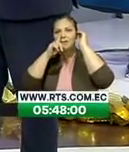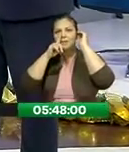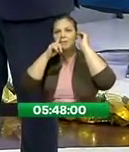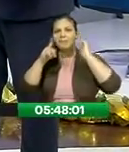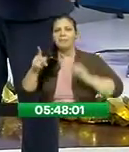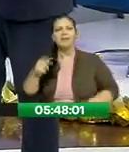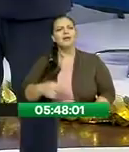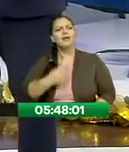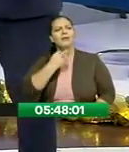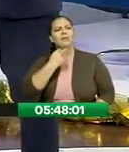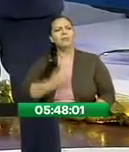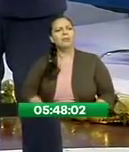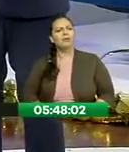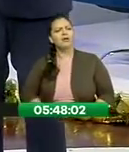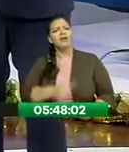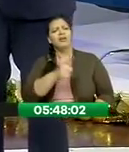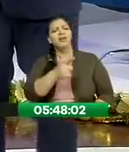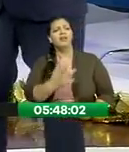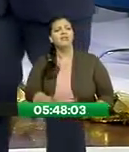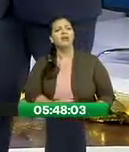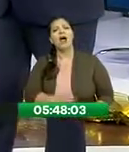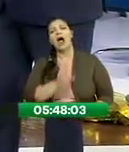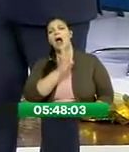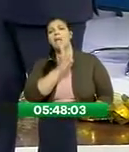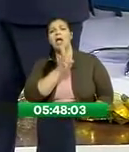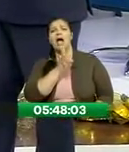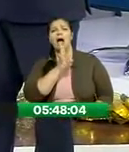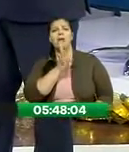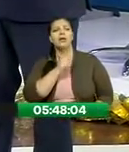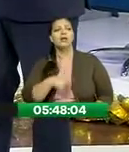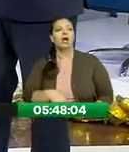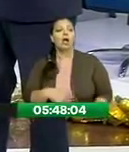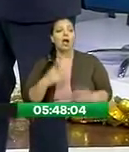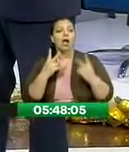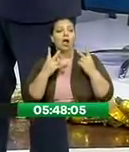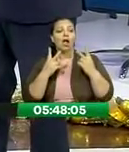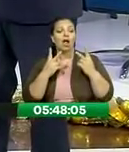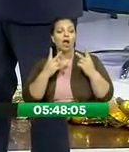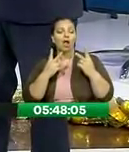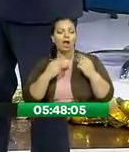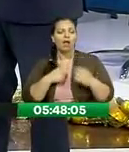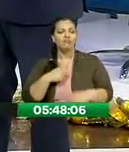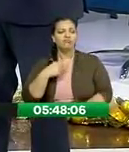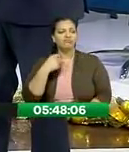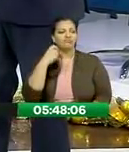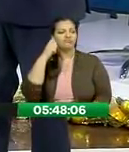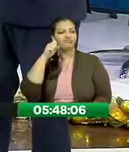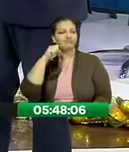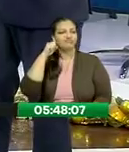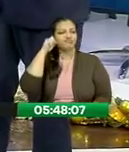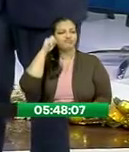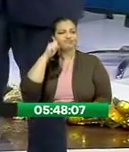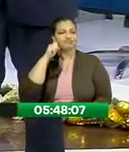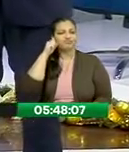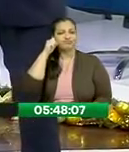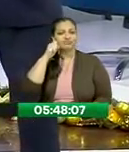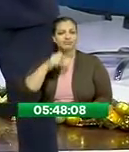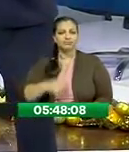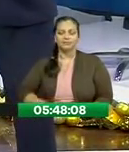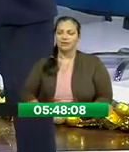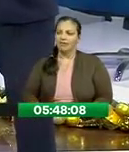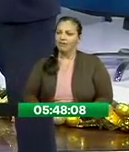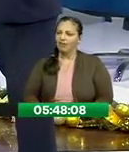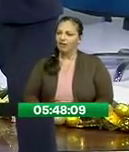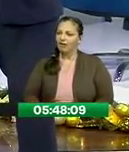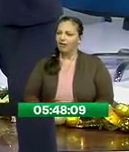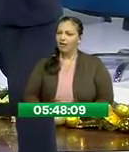Pan de pan, que se duerme. Ojalá que este día hoy me hagan dormir. Oye, si tú te duermes con nosotros, ya tu asunto está